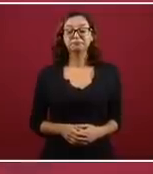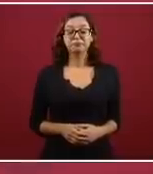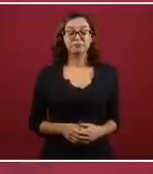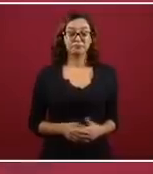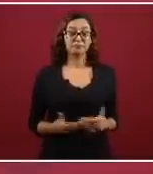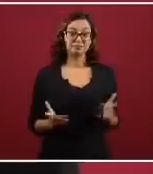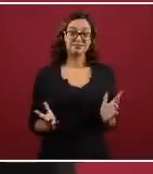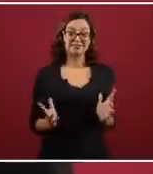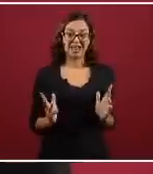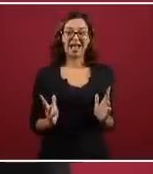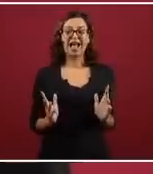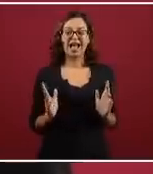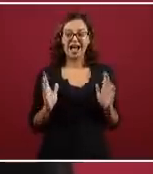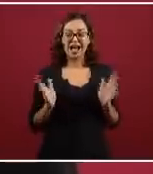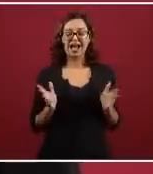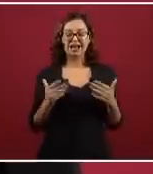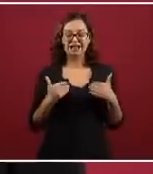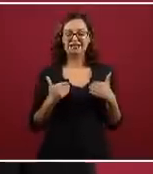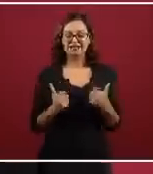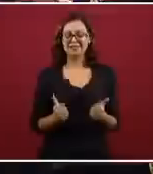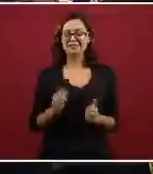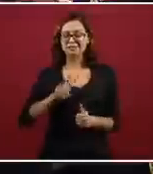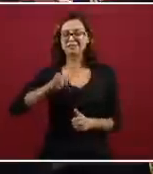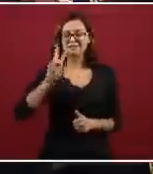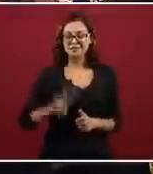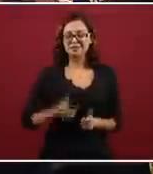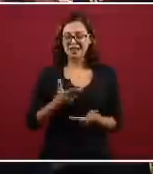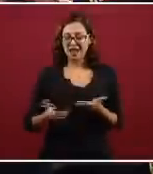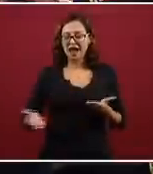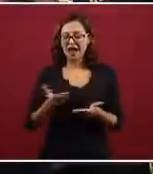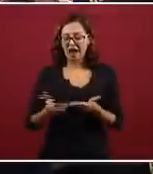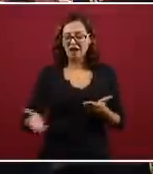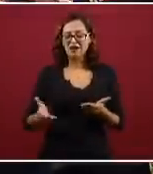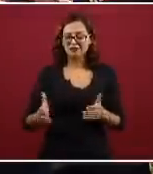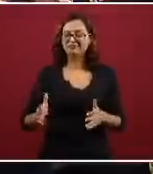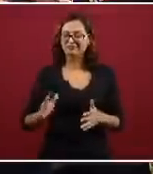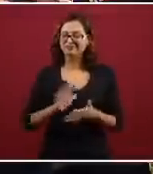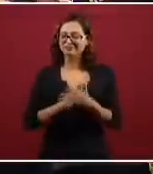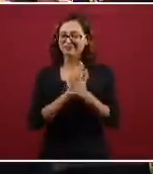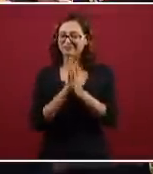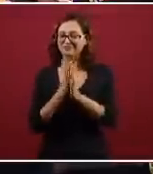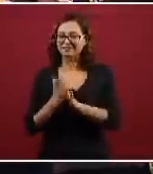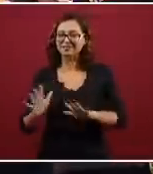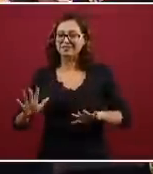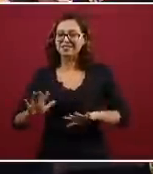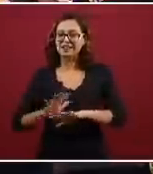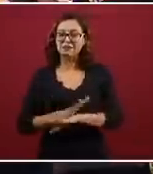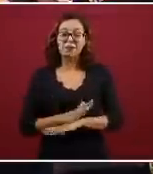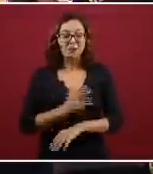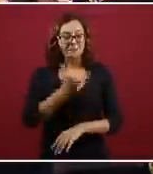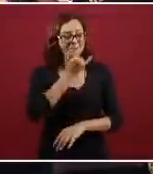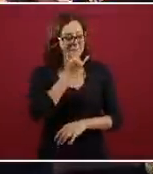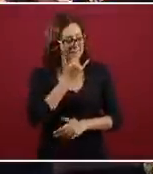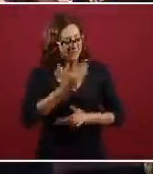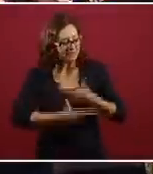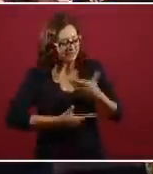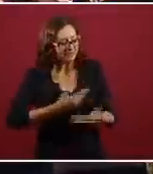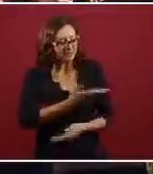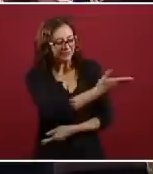vamos a entender de que hay un cambio. Yo ofrezco aquí una disculpa a los empresarios que vienen por otro asunto, pero